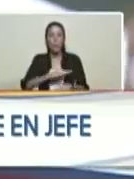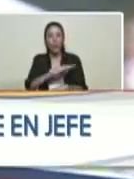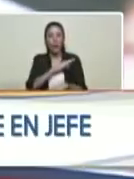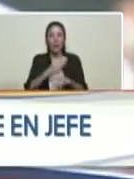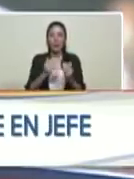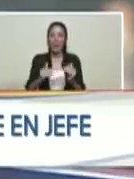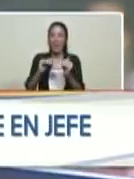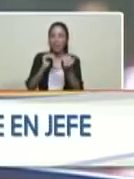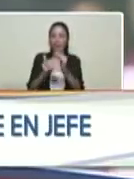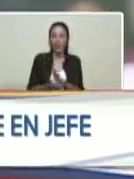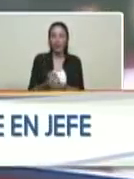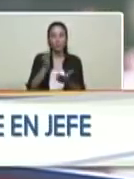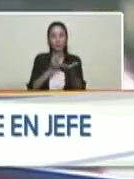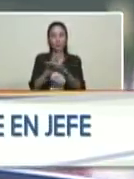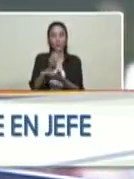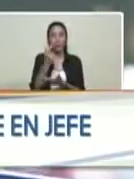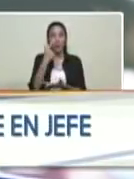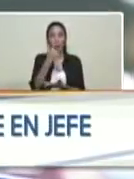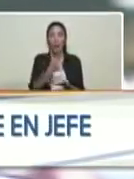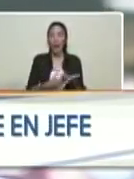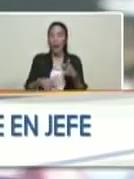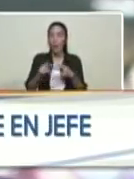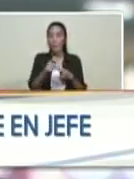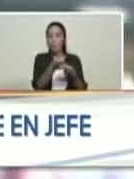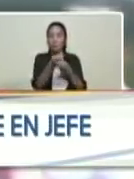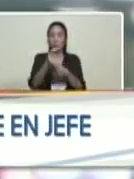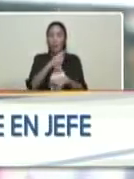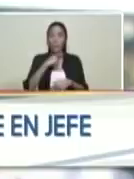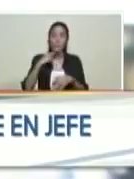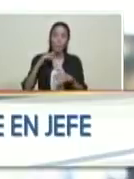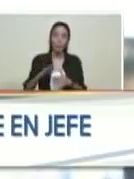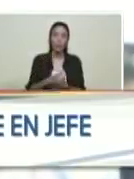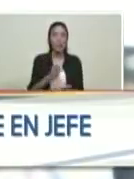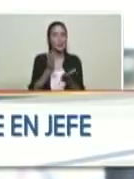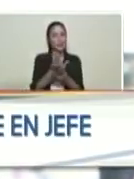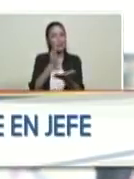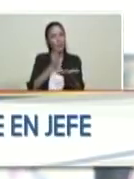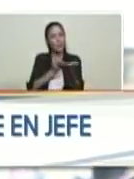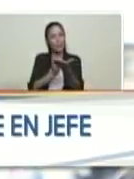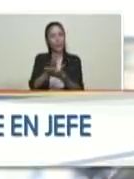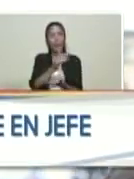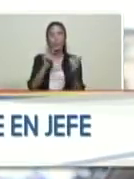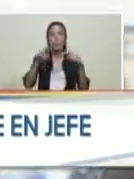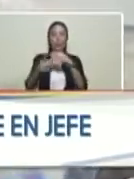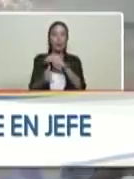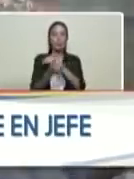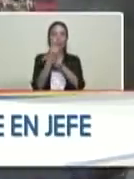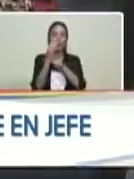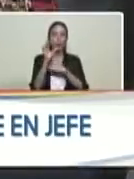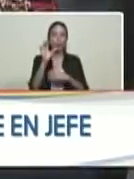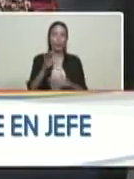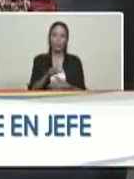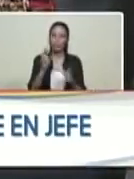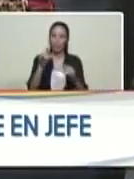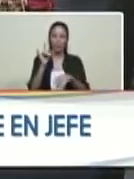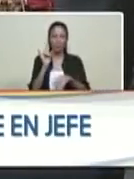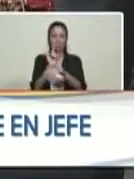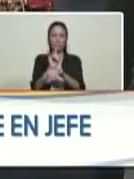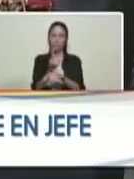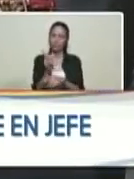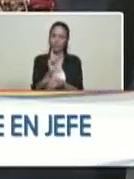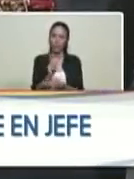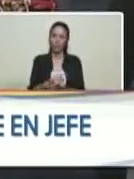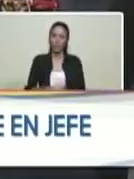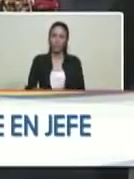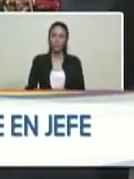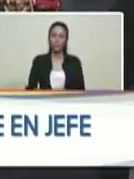por ello lo mataron porque fue leal siempre y traidor nunca a la una